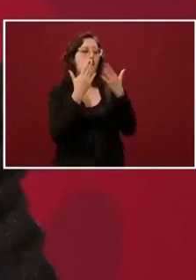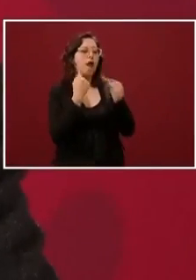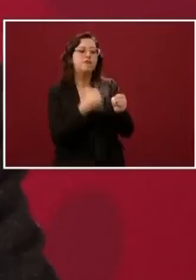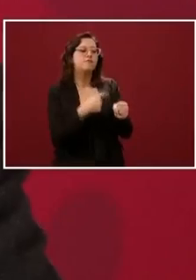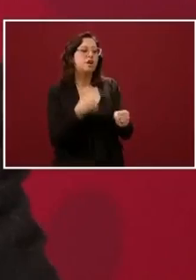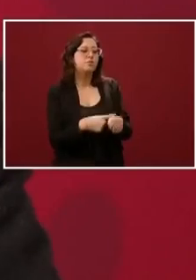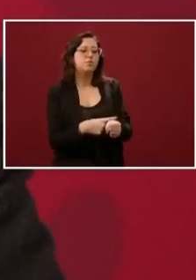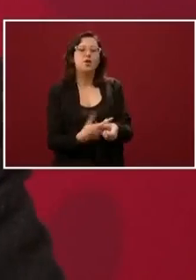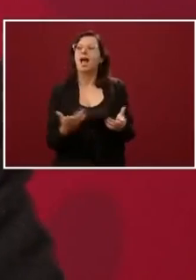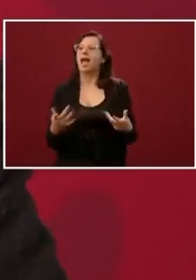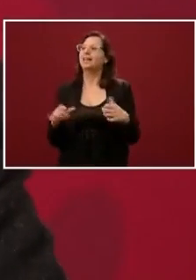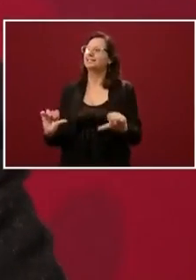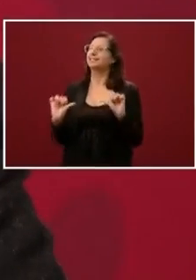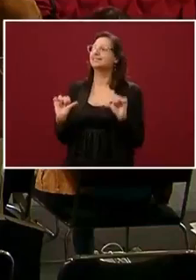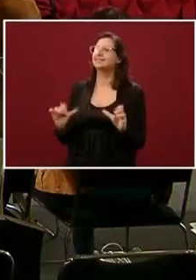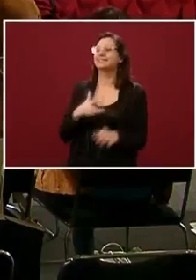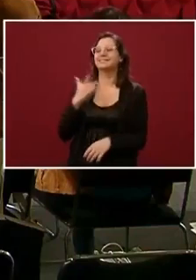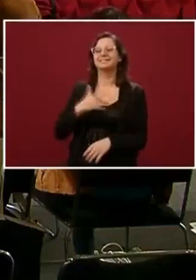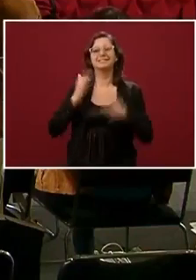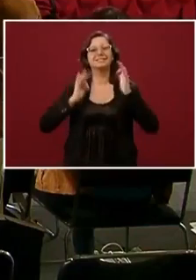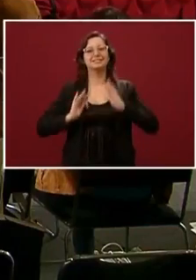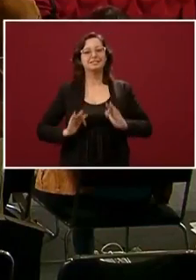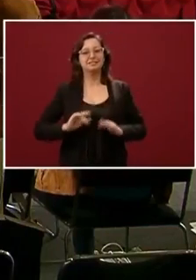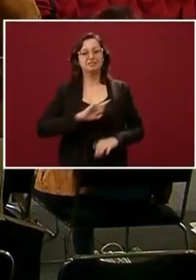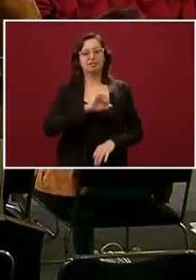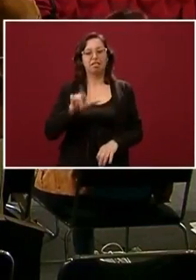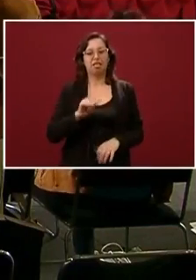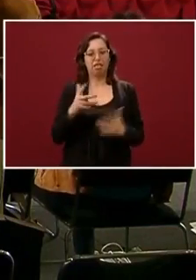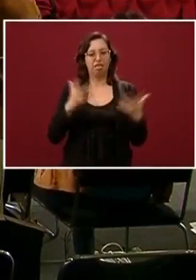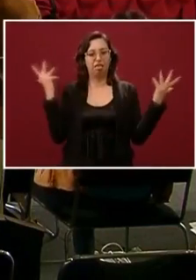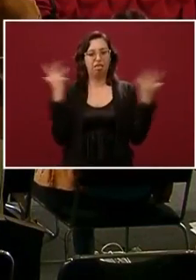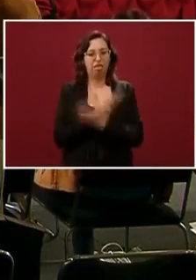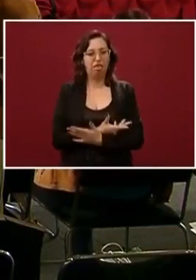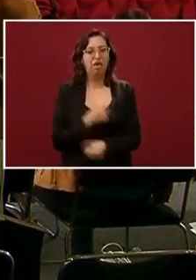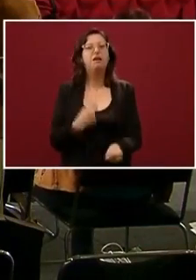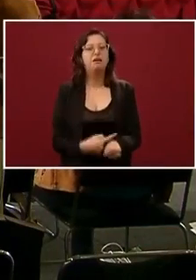sobreconfianza de que no se tiene la enfermedad. Si esto ocurre en la